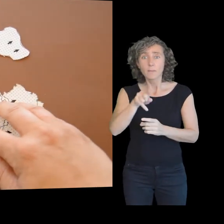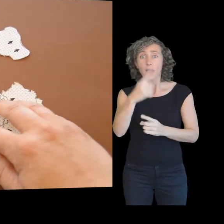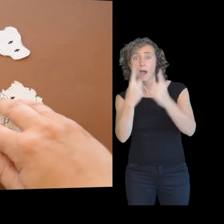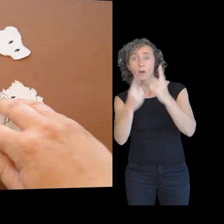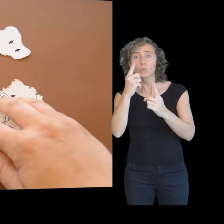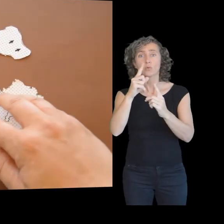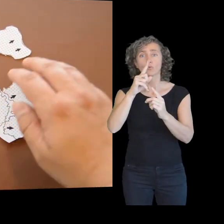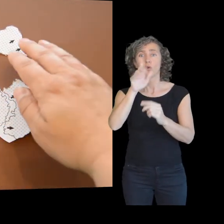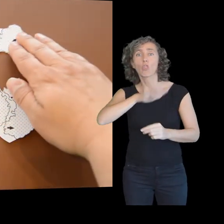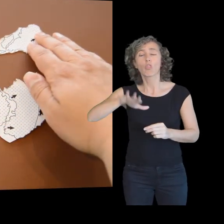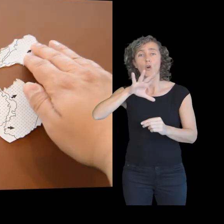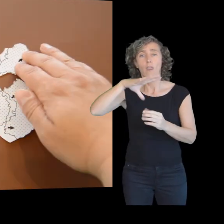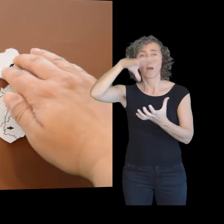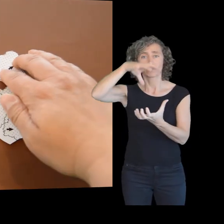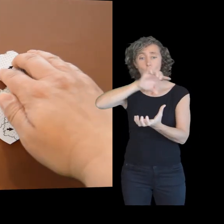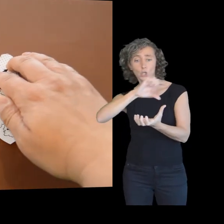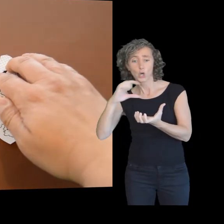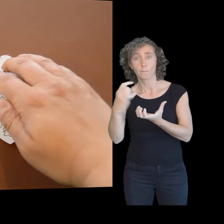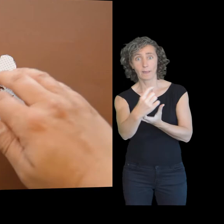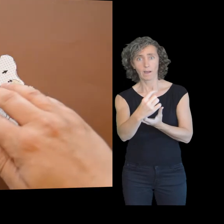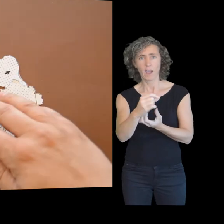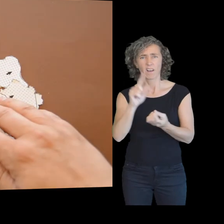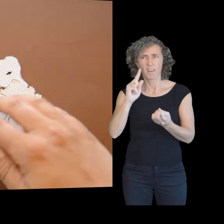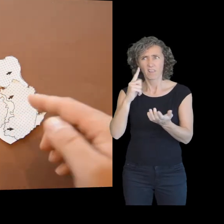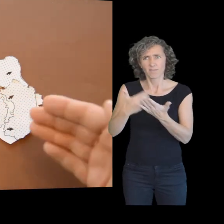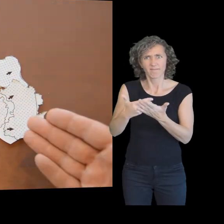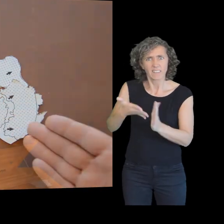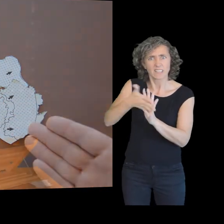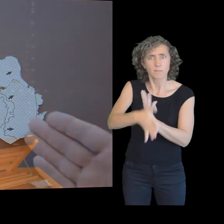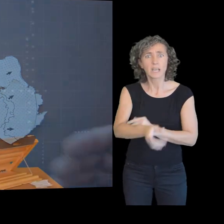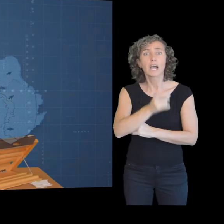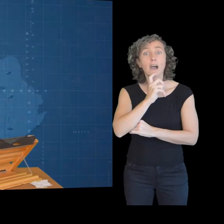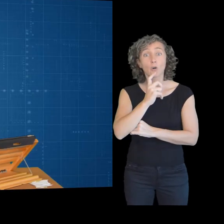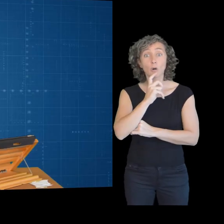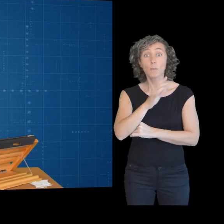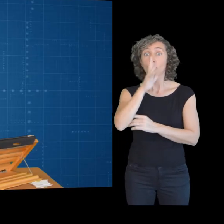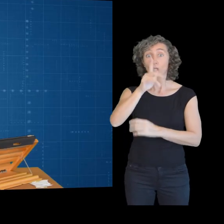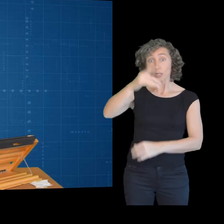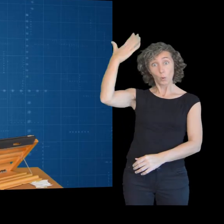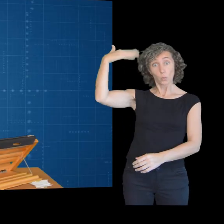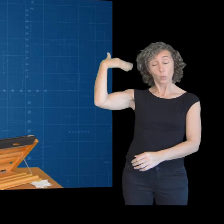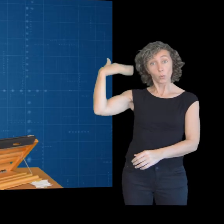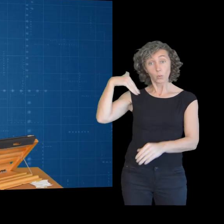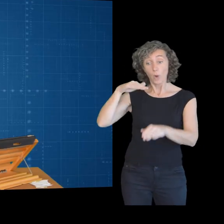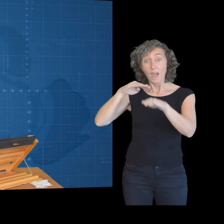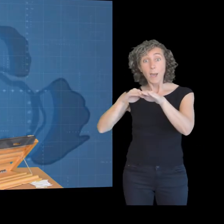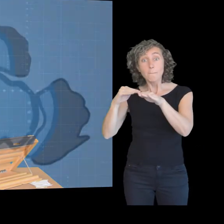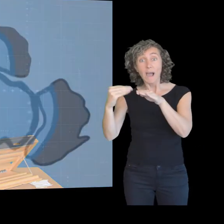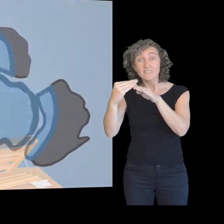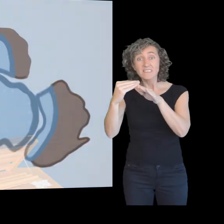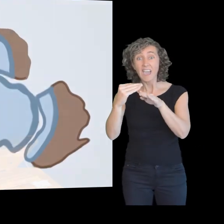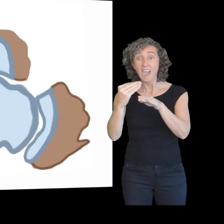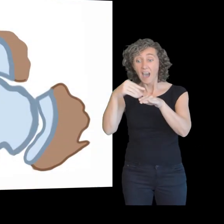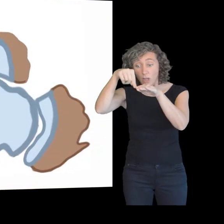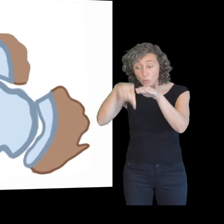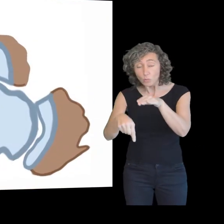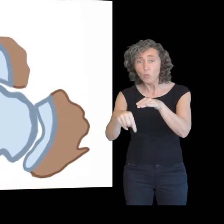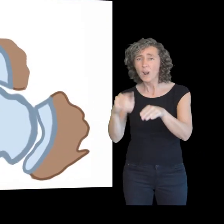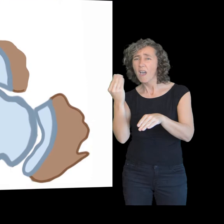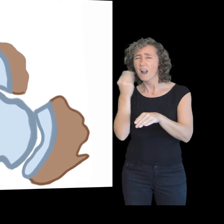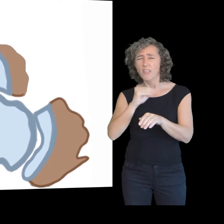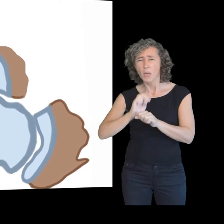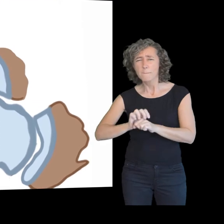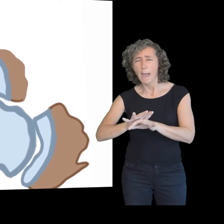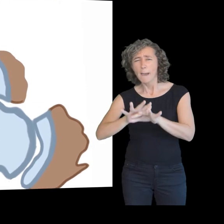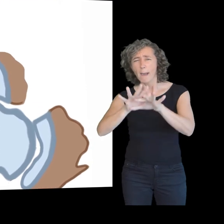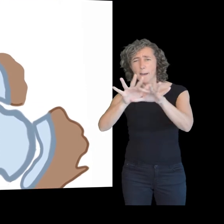zonas tropicales. Esto se os explicaría por los restos que deixarían los antiguos casquetes glaciais durante una gran